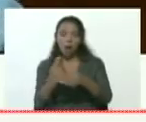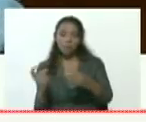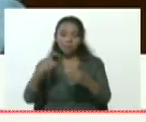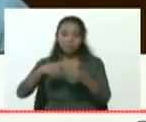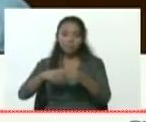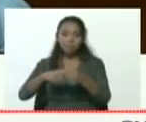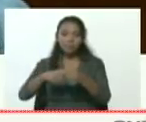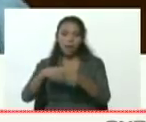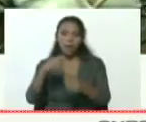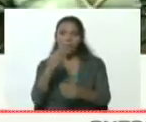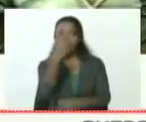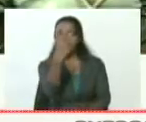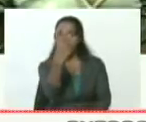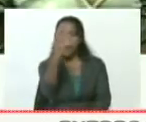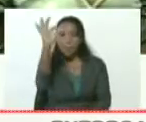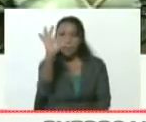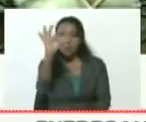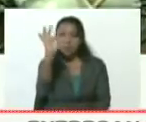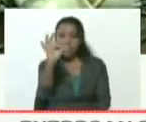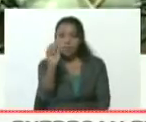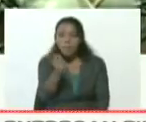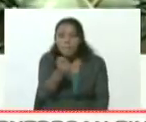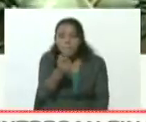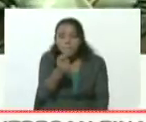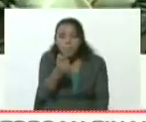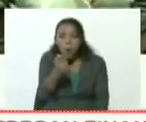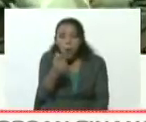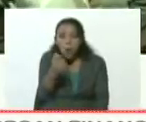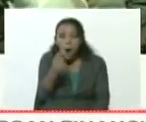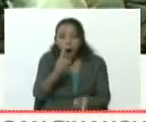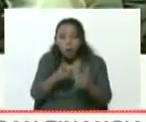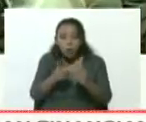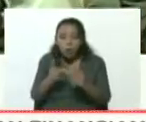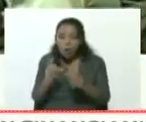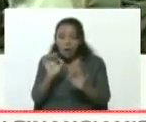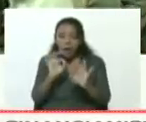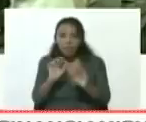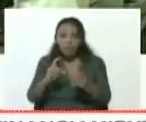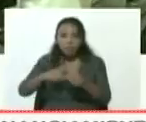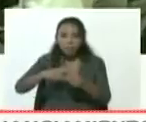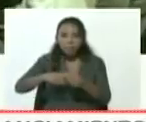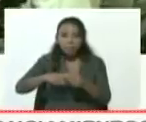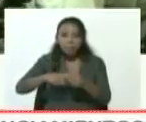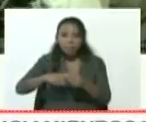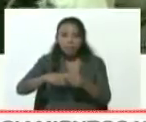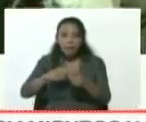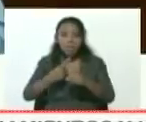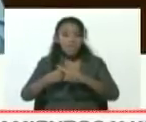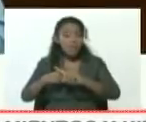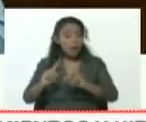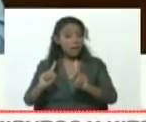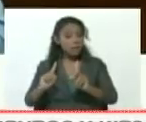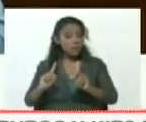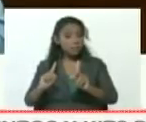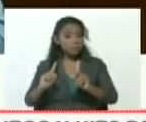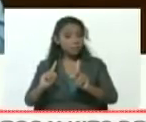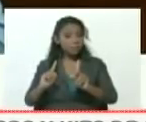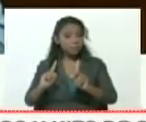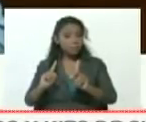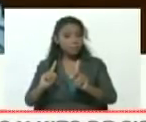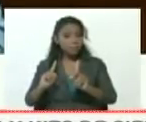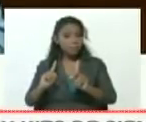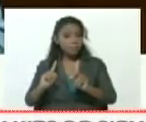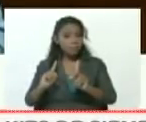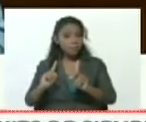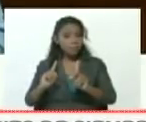dentro de lo que estadísticamente se puede llamar abstinencia o